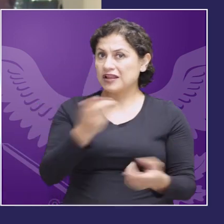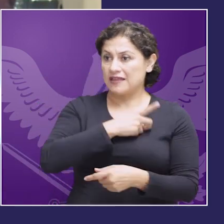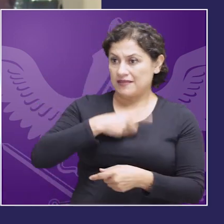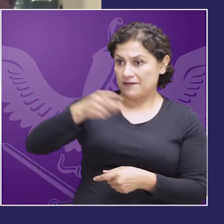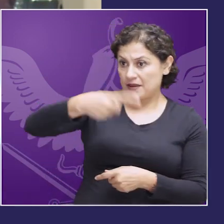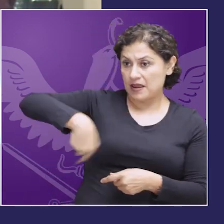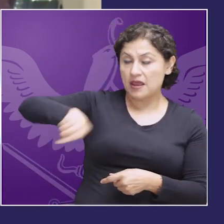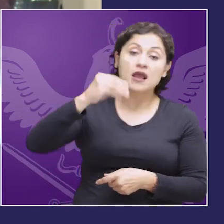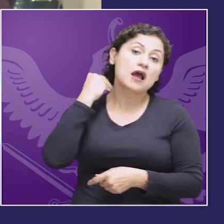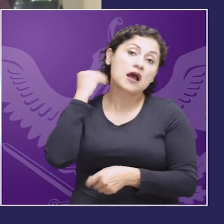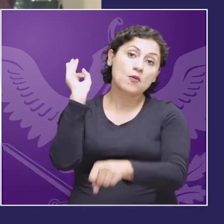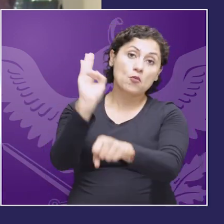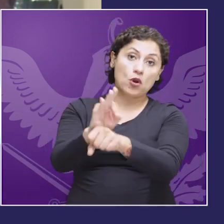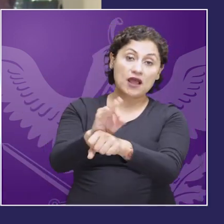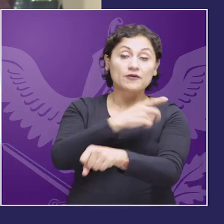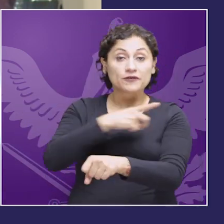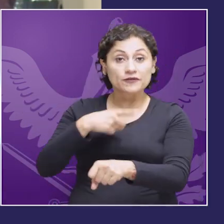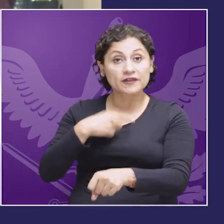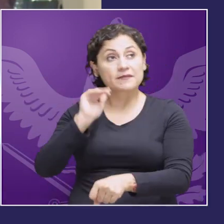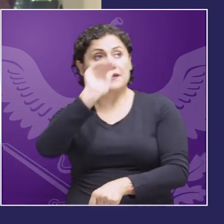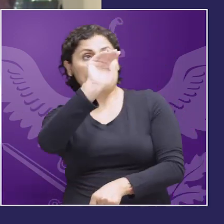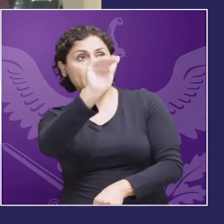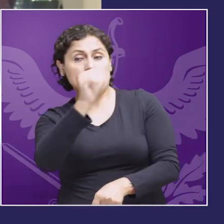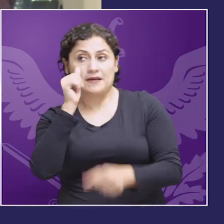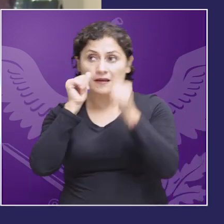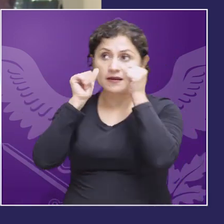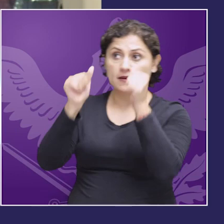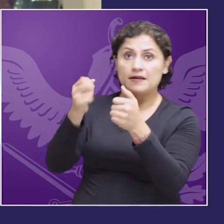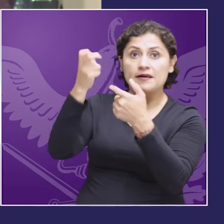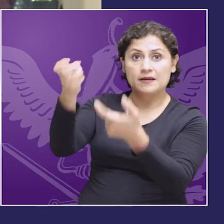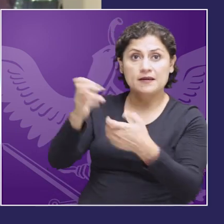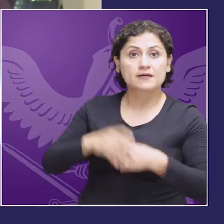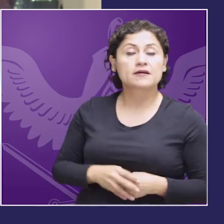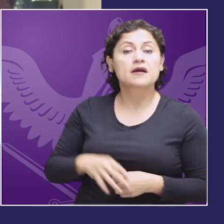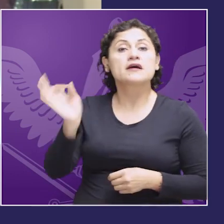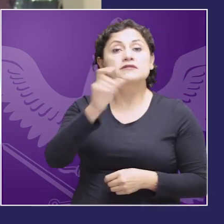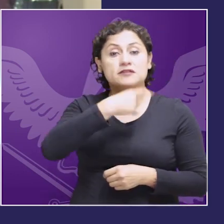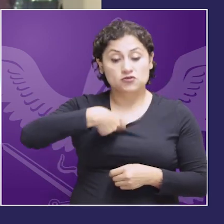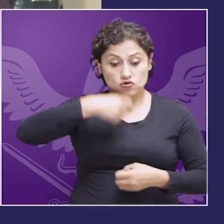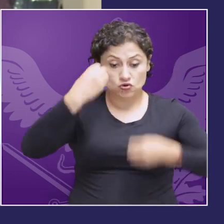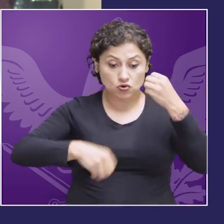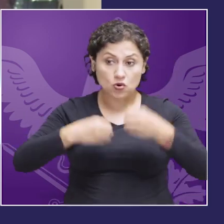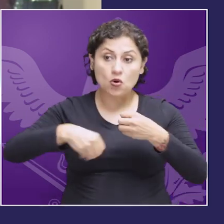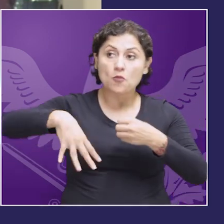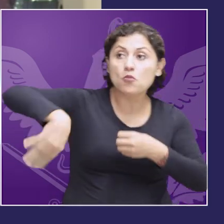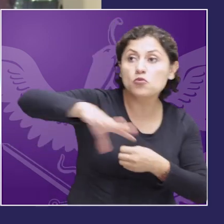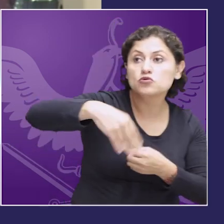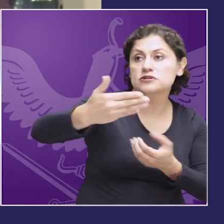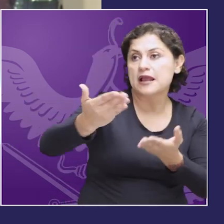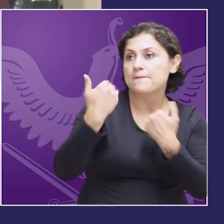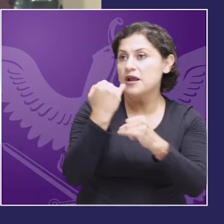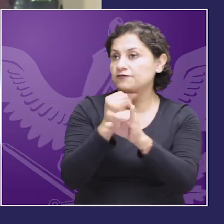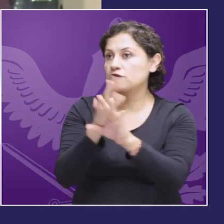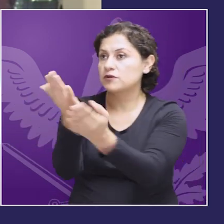que solicitarlo. Sí, tenemos que generar mucha más pericia y tenemos que generar gente que pueda producir